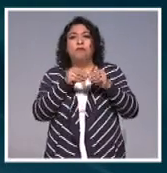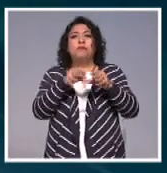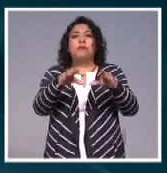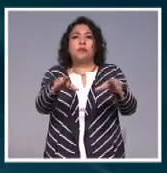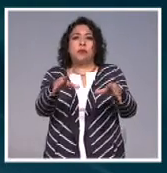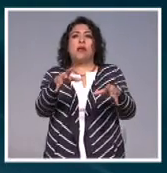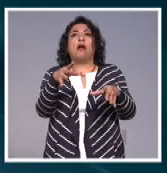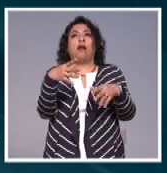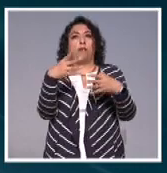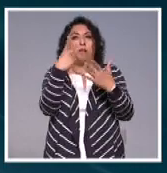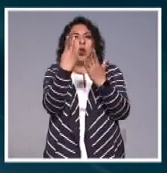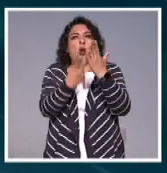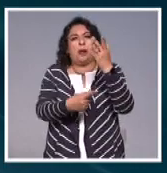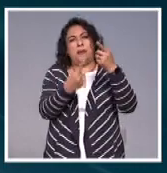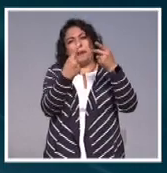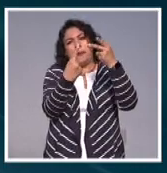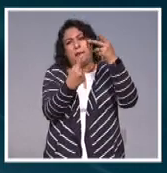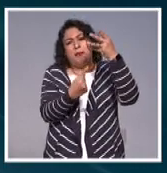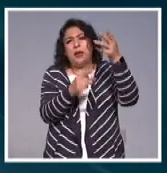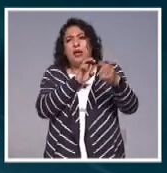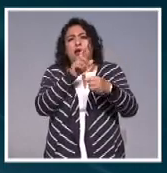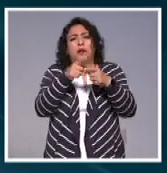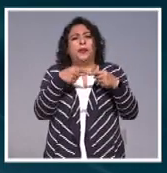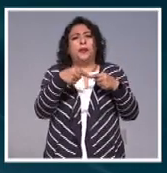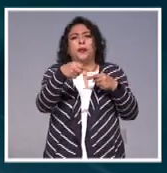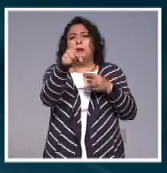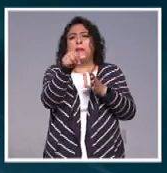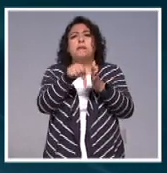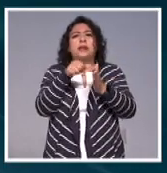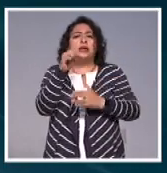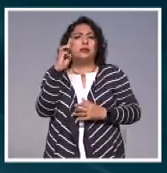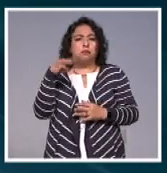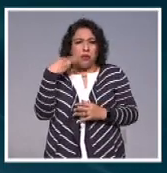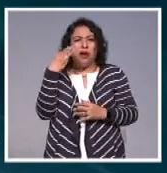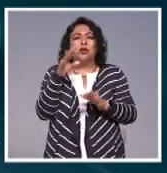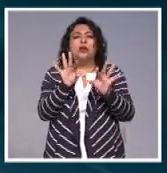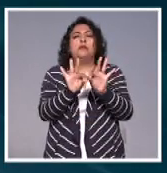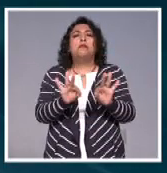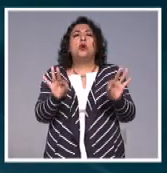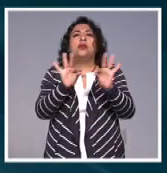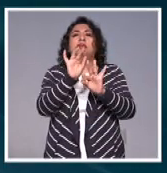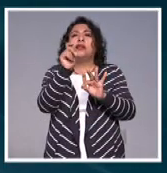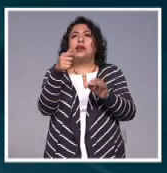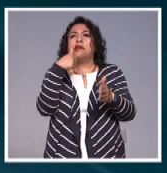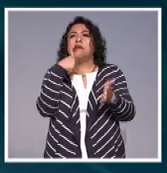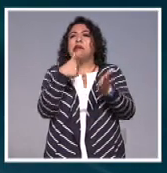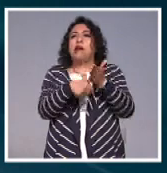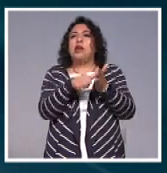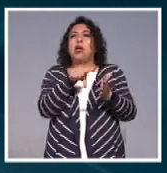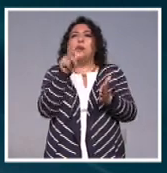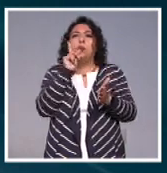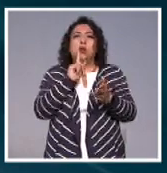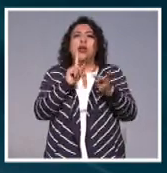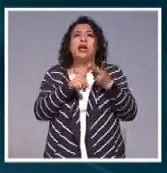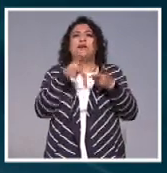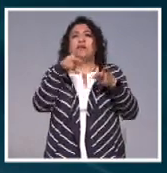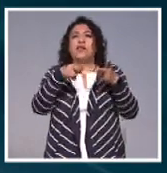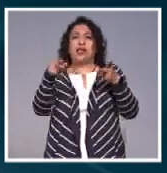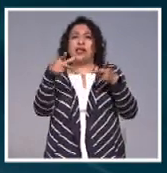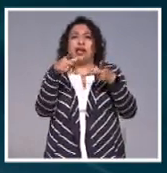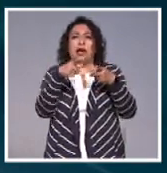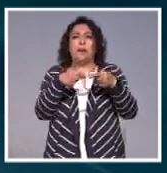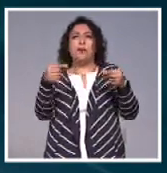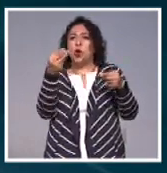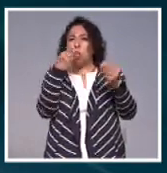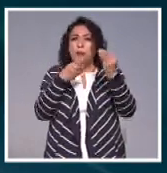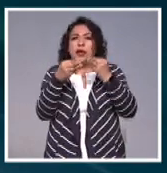transmitirá una extensa programación especial durante todo el mes de marzo, destacando Cartografía Feminista, la serie japonesa